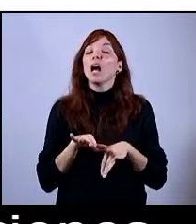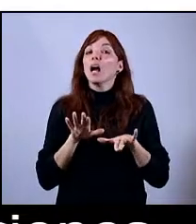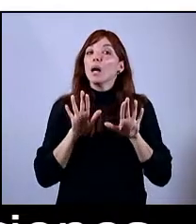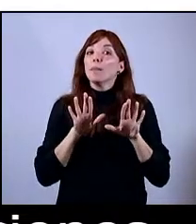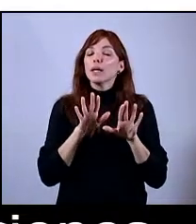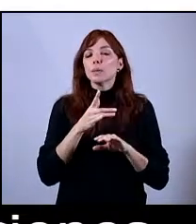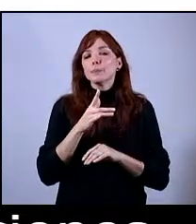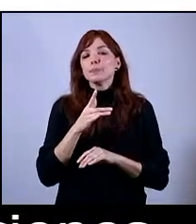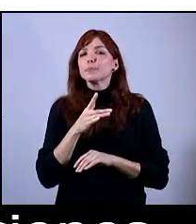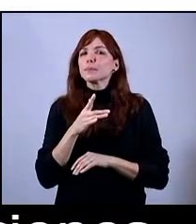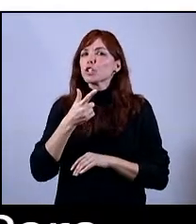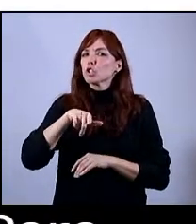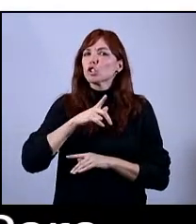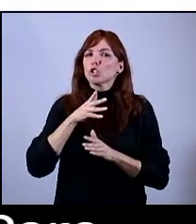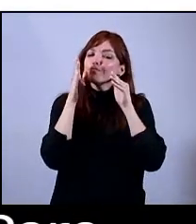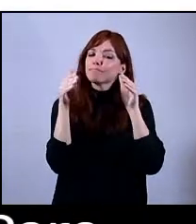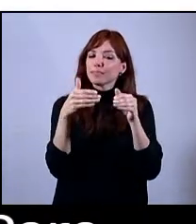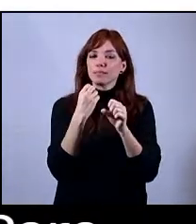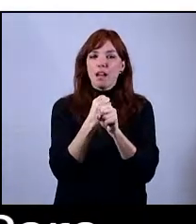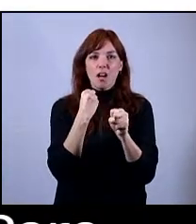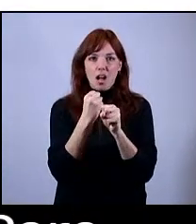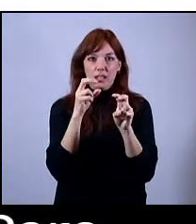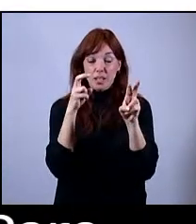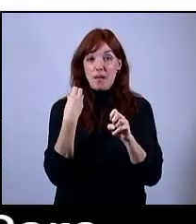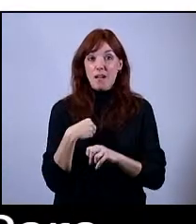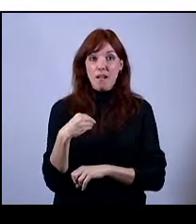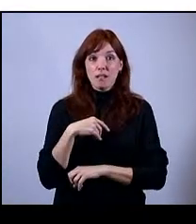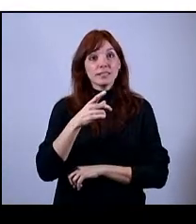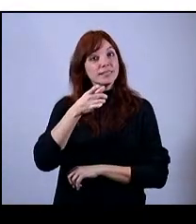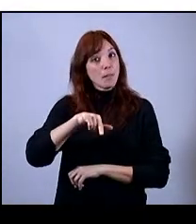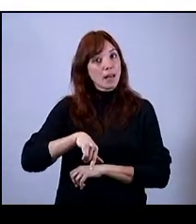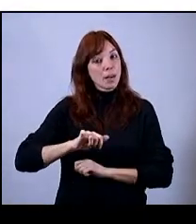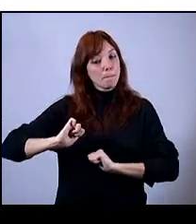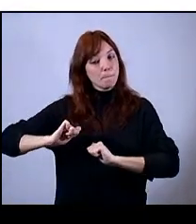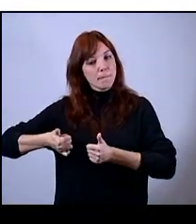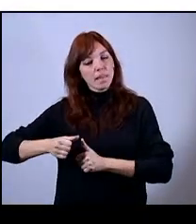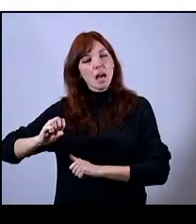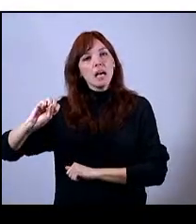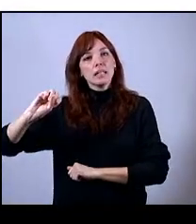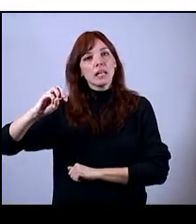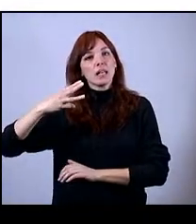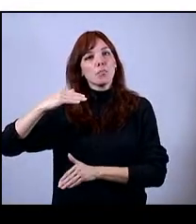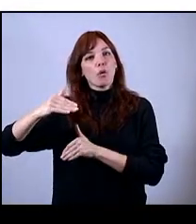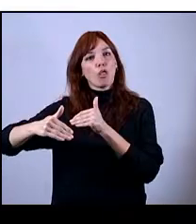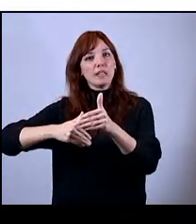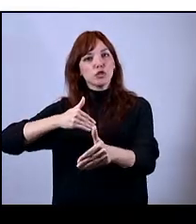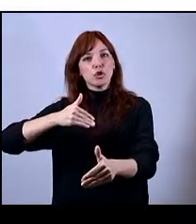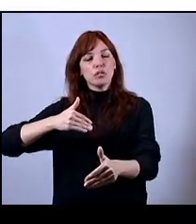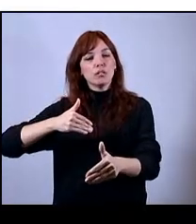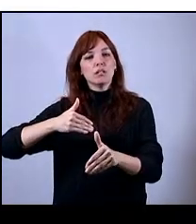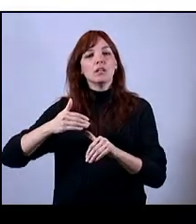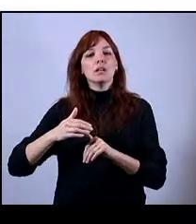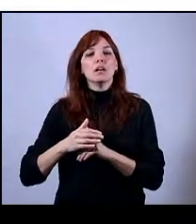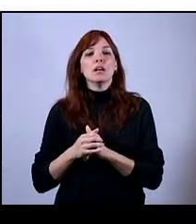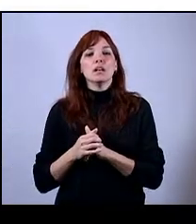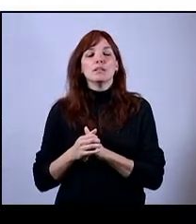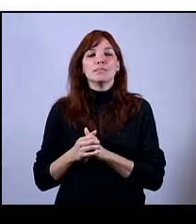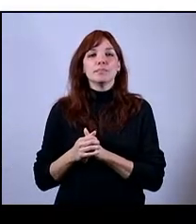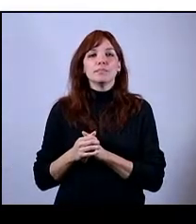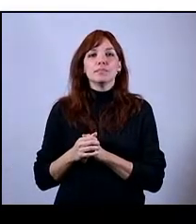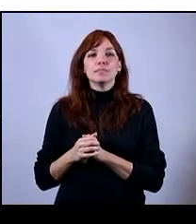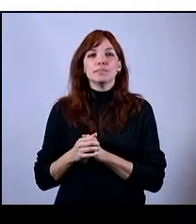decir que estamos en esa vía. También hemos iniciado un tercer proceso, que es